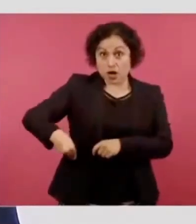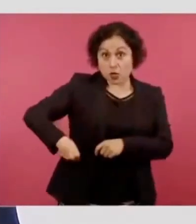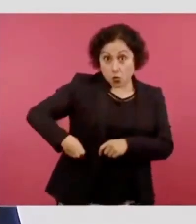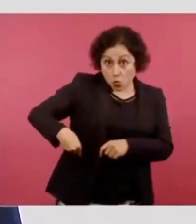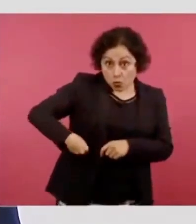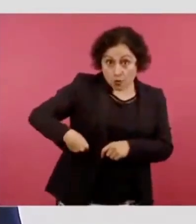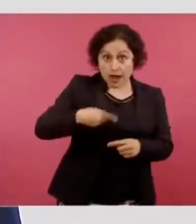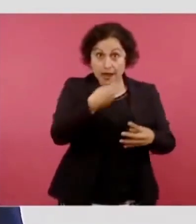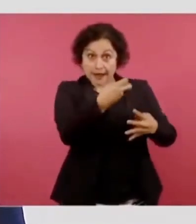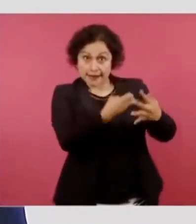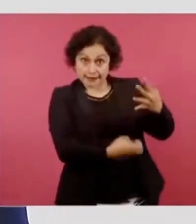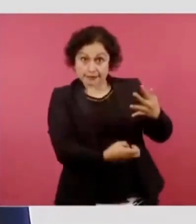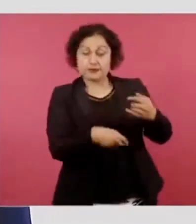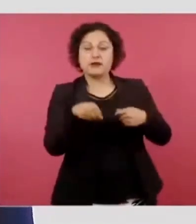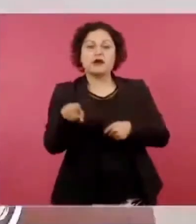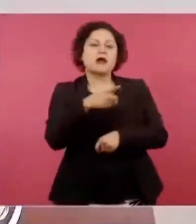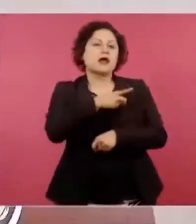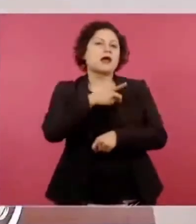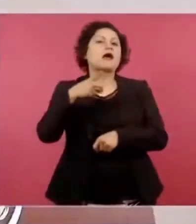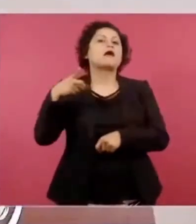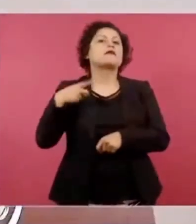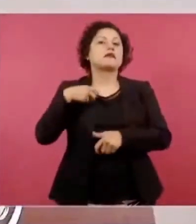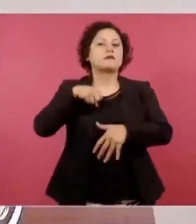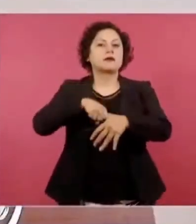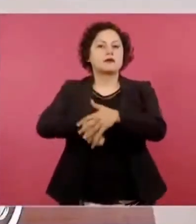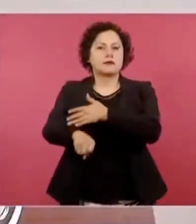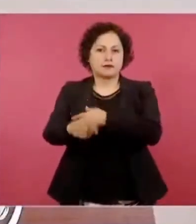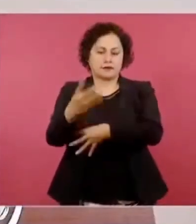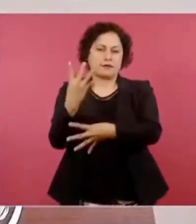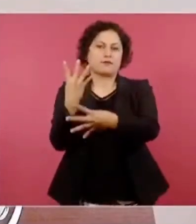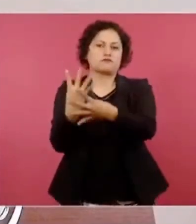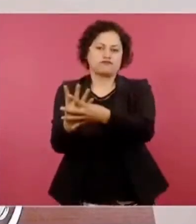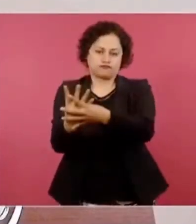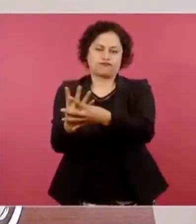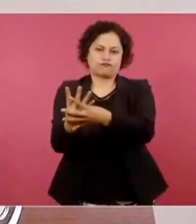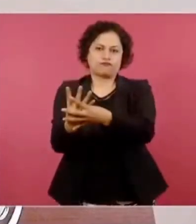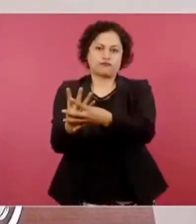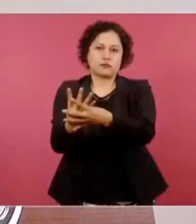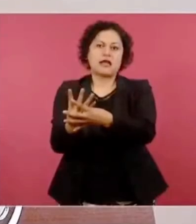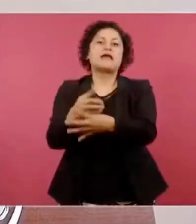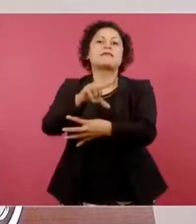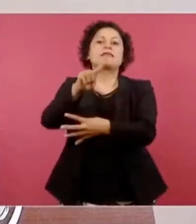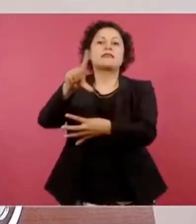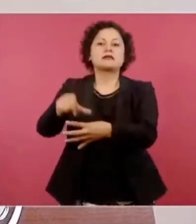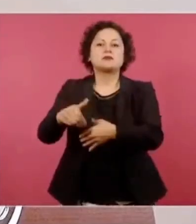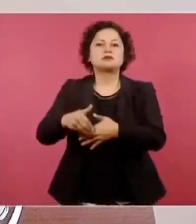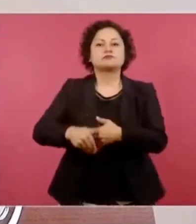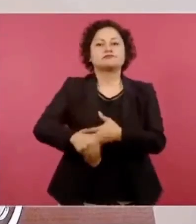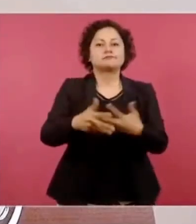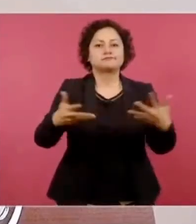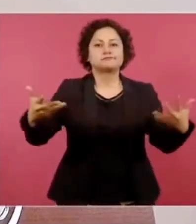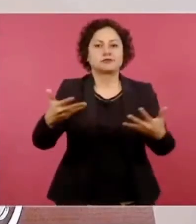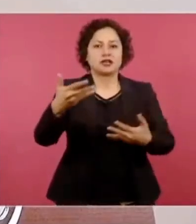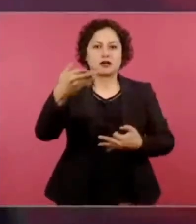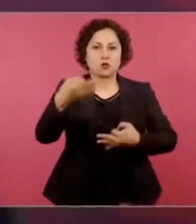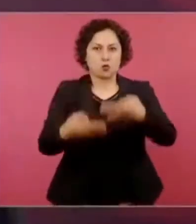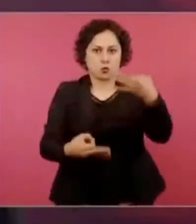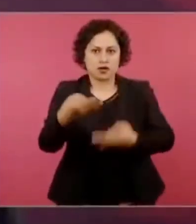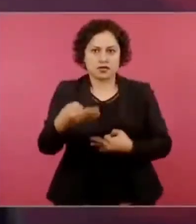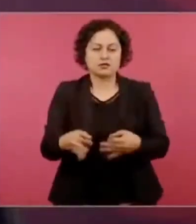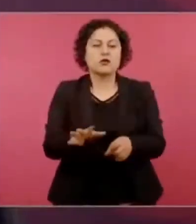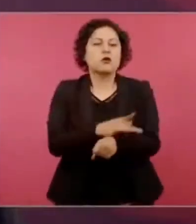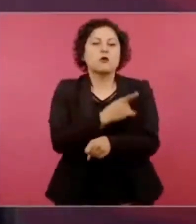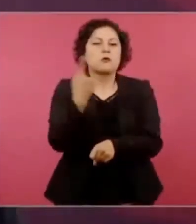preventiva para poder garantizar de entrada que el acusado comparezca a juicio, que no haya